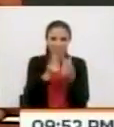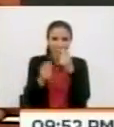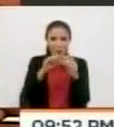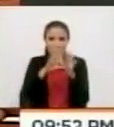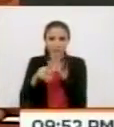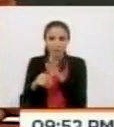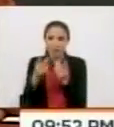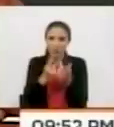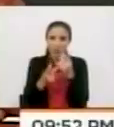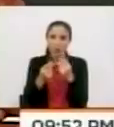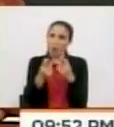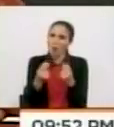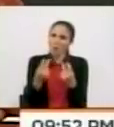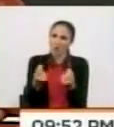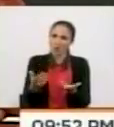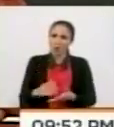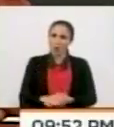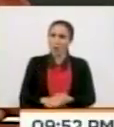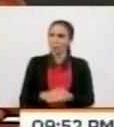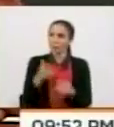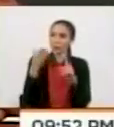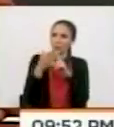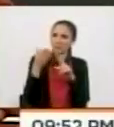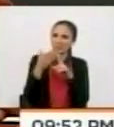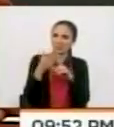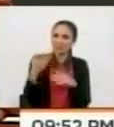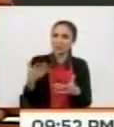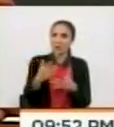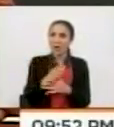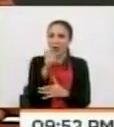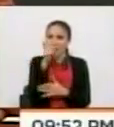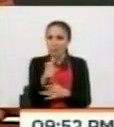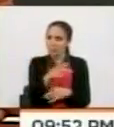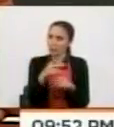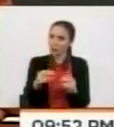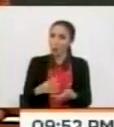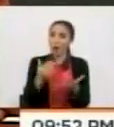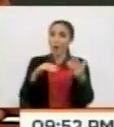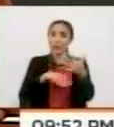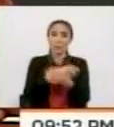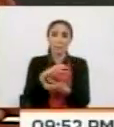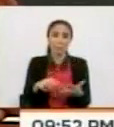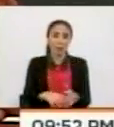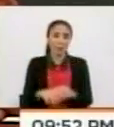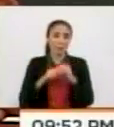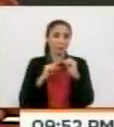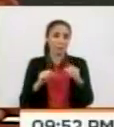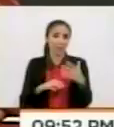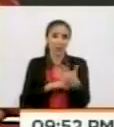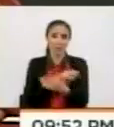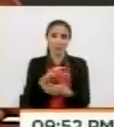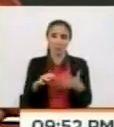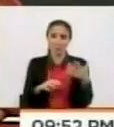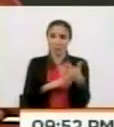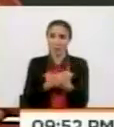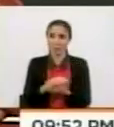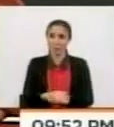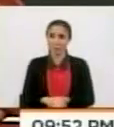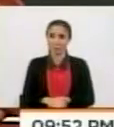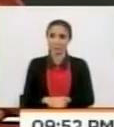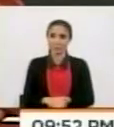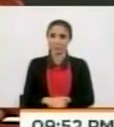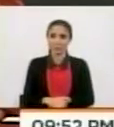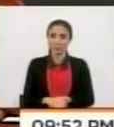Ahora, nos sometemos a una guerra mundial brutal, compadre. Pero yo le puedo decir, ni